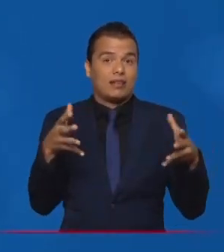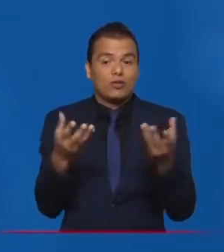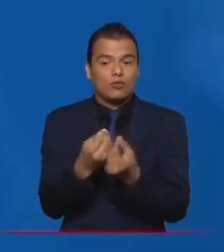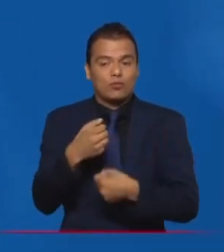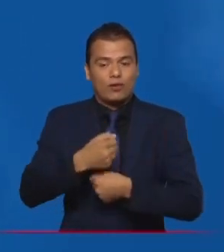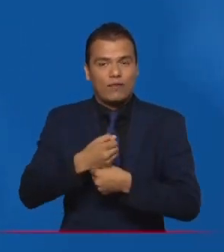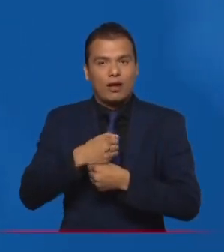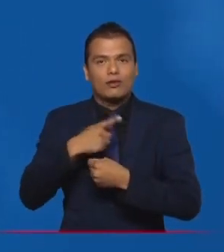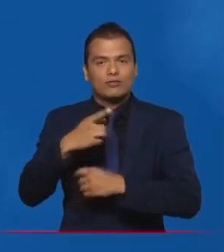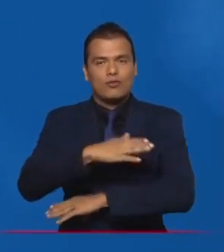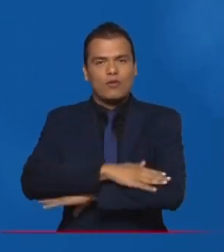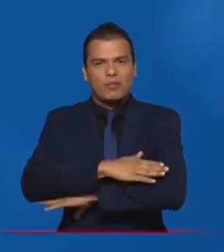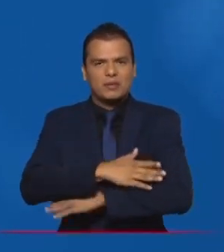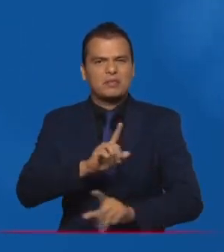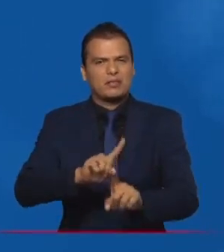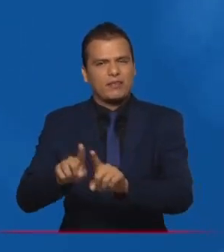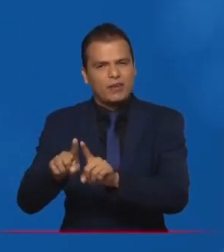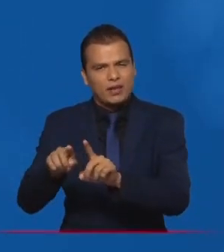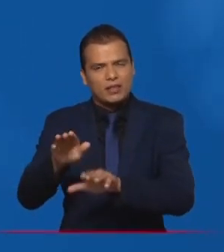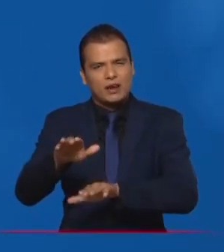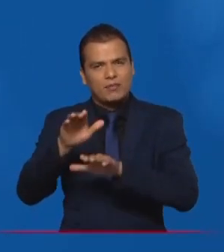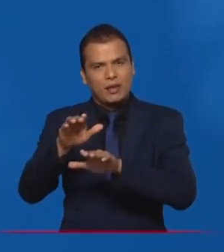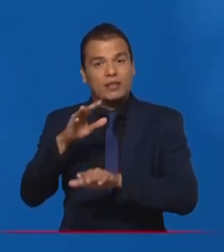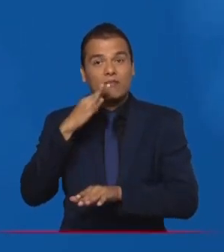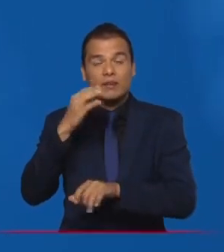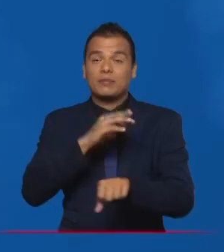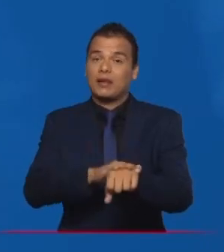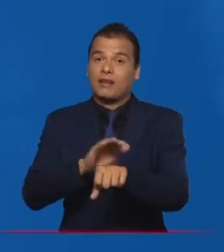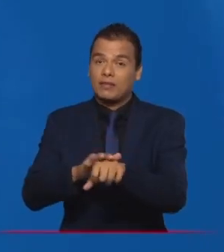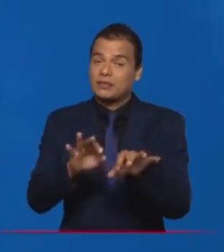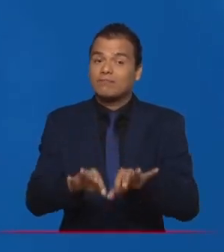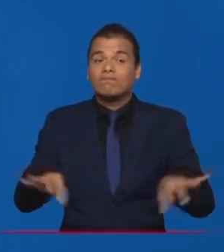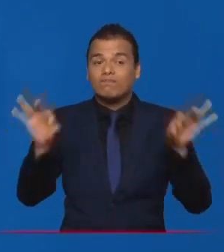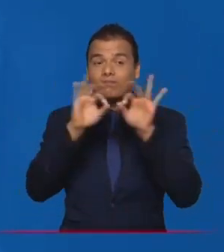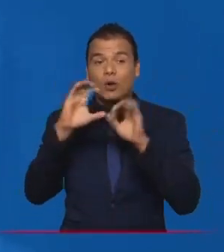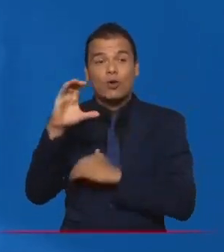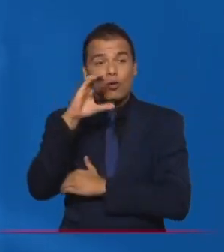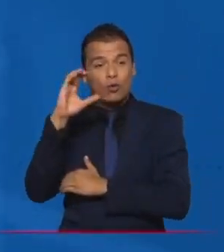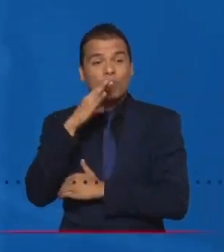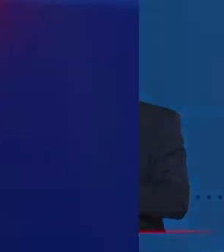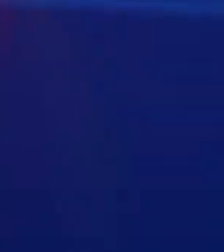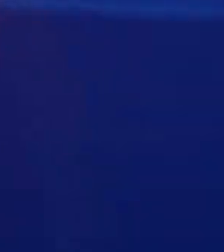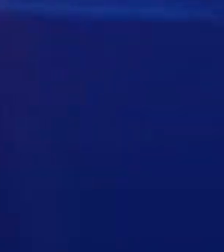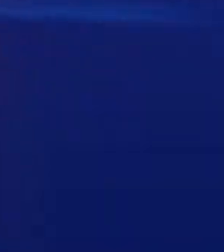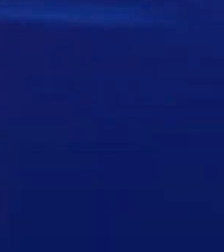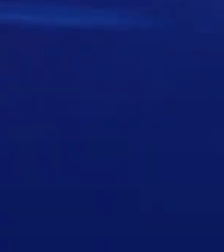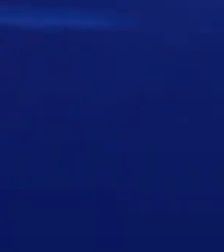esta región en potencia internacional y mantener la unión entre el país europeo y Colombia.